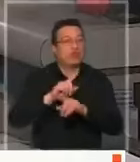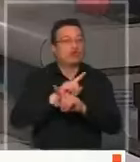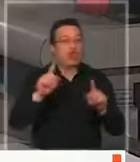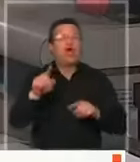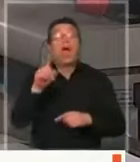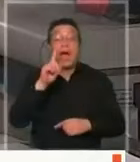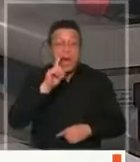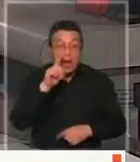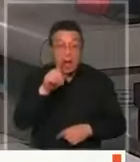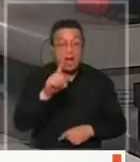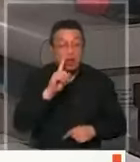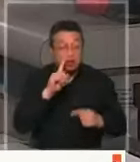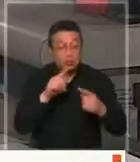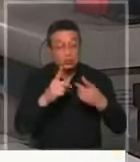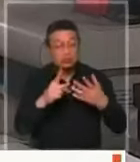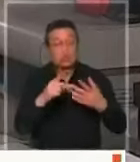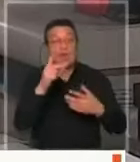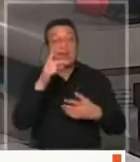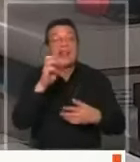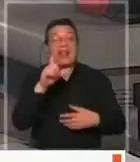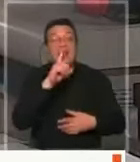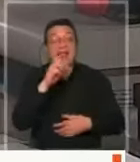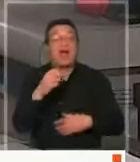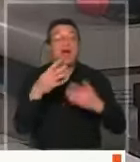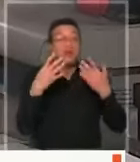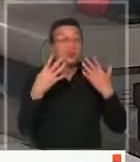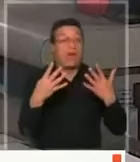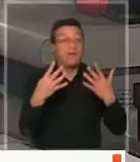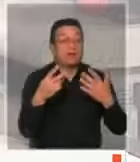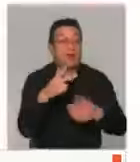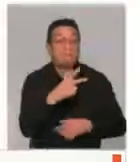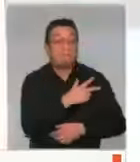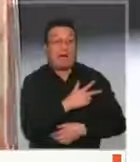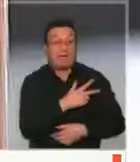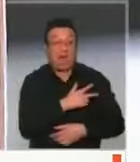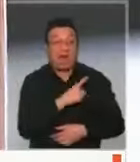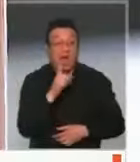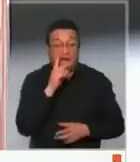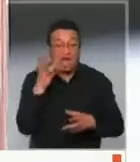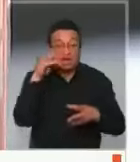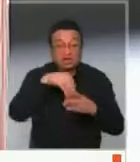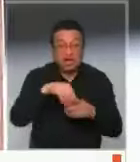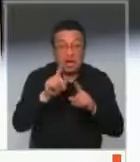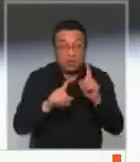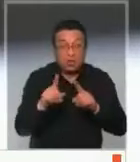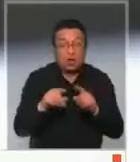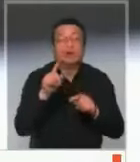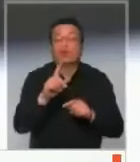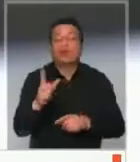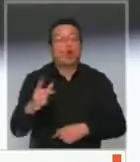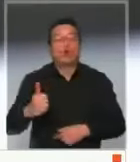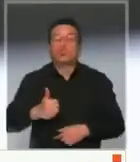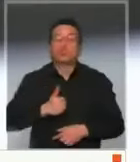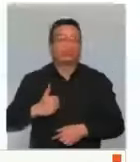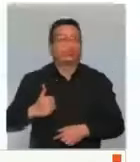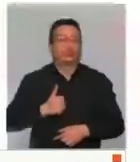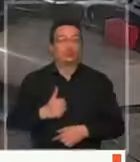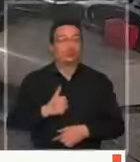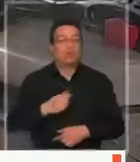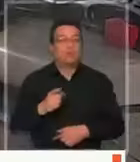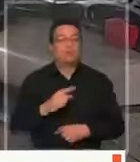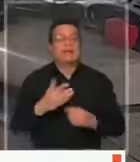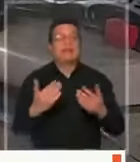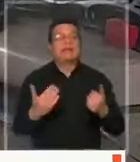tiene un delta 9 THC, o sea, tiene marihuana de frentón. Ninguno de estos productos cumple lo que se